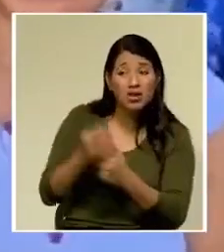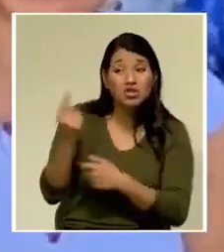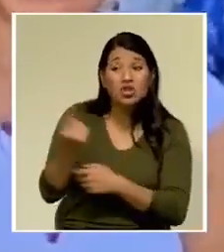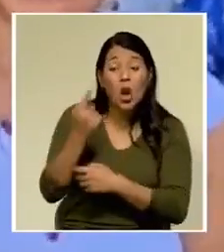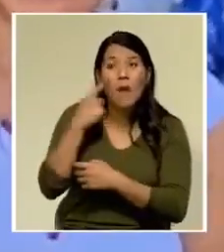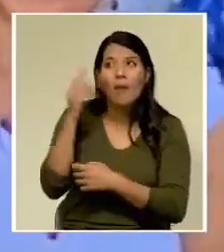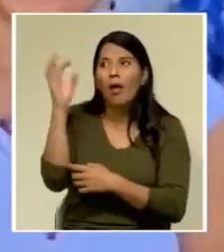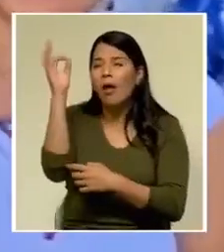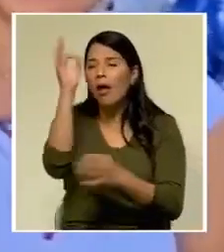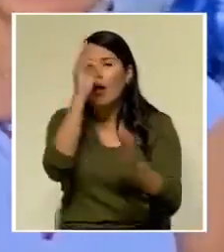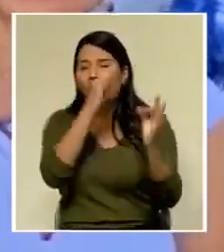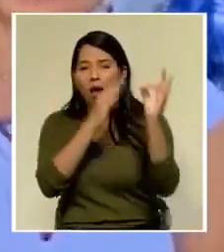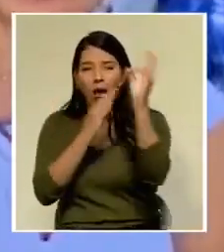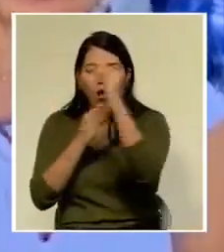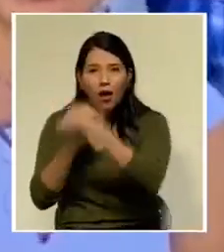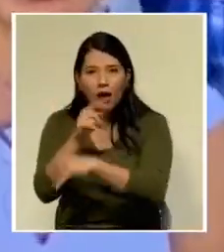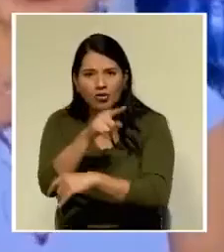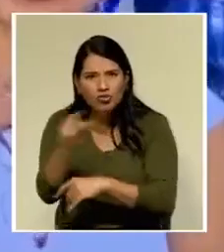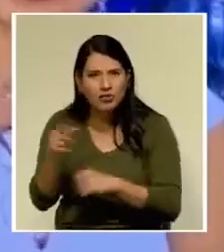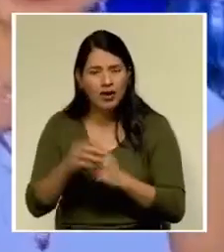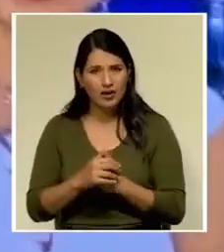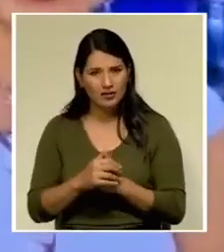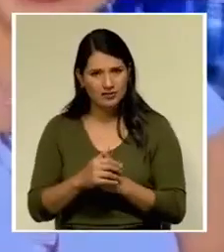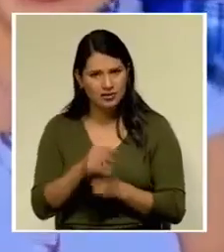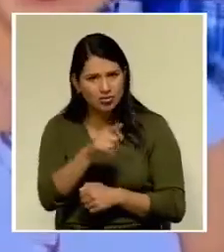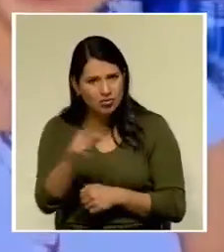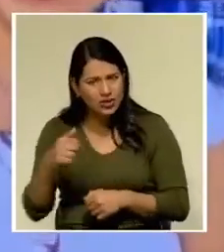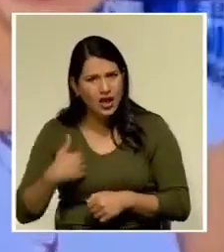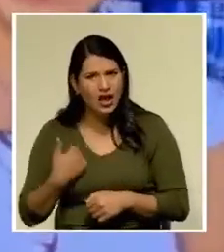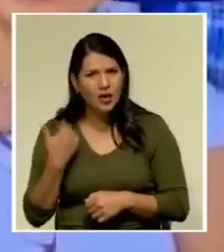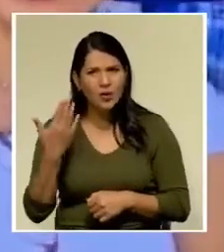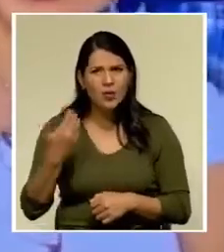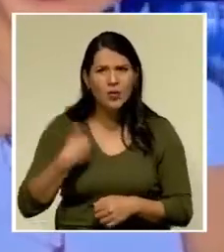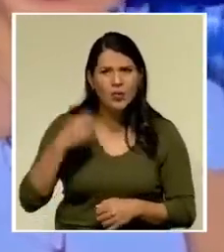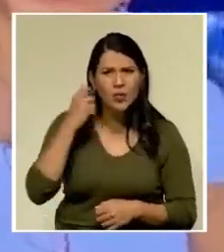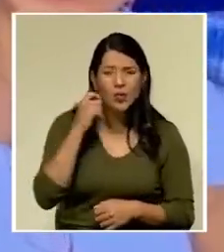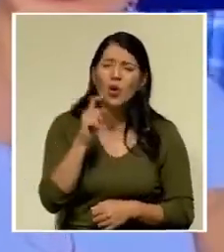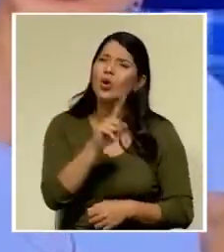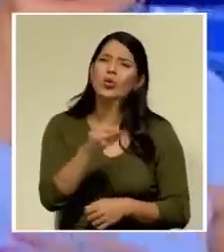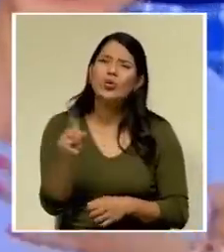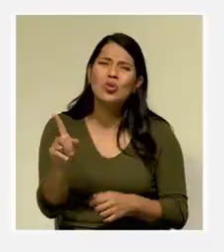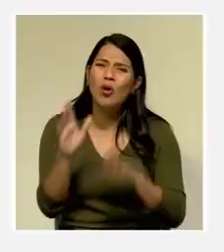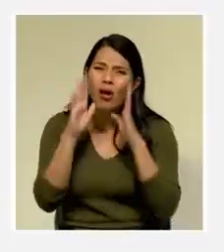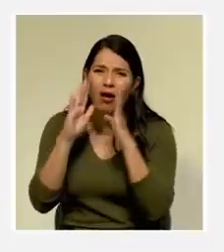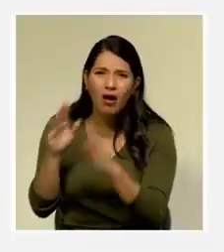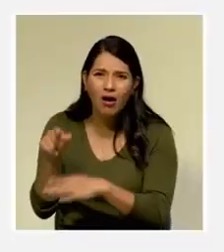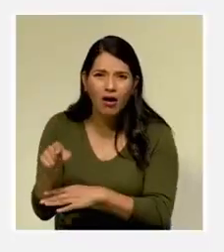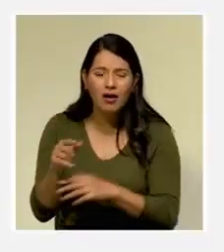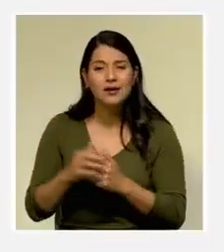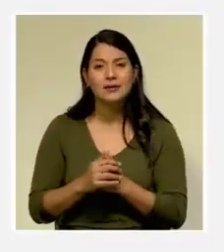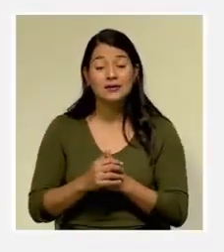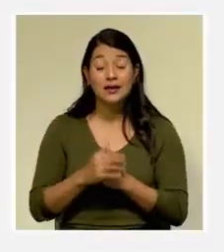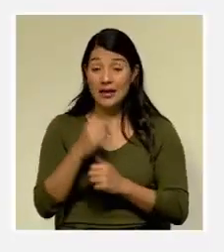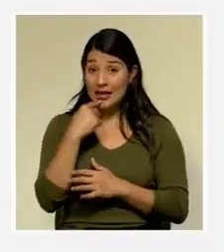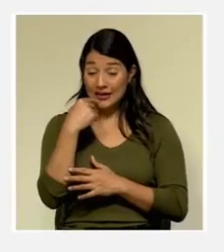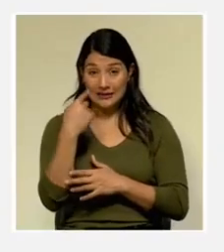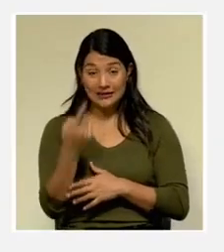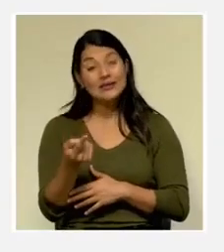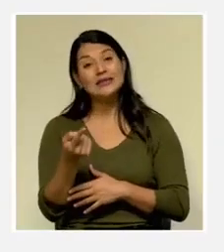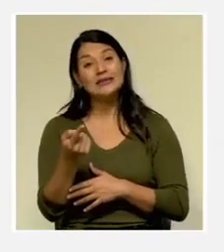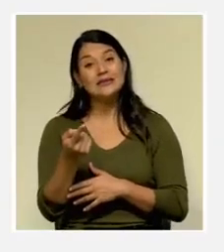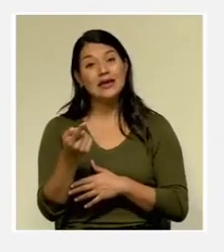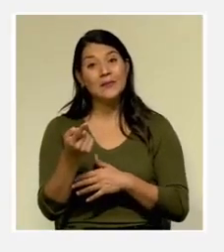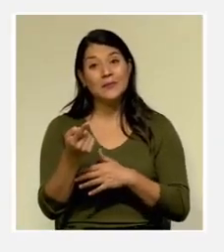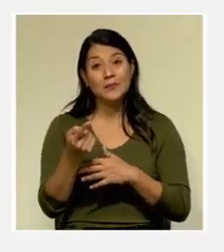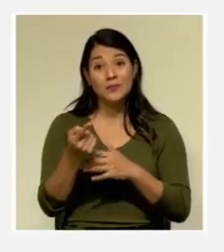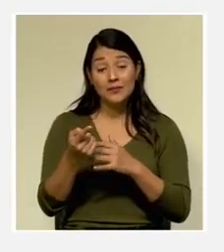para confundirlo a usted. Señora, señor, no compren humo. Según la legislación electoral,